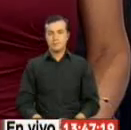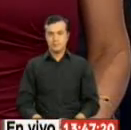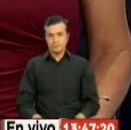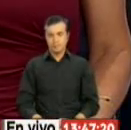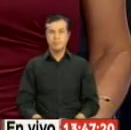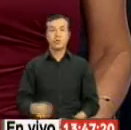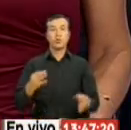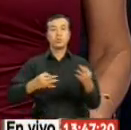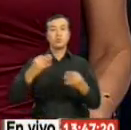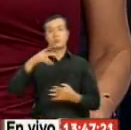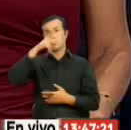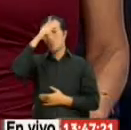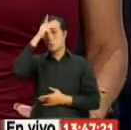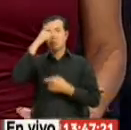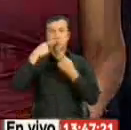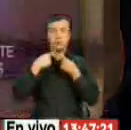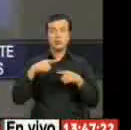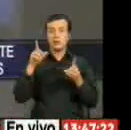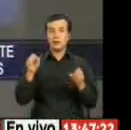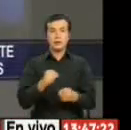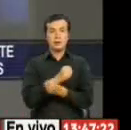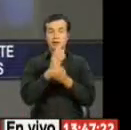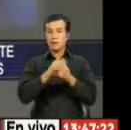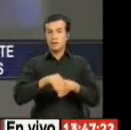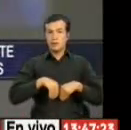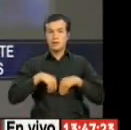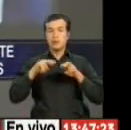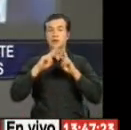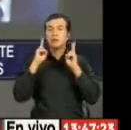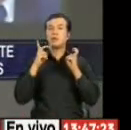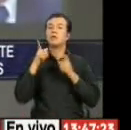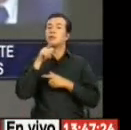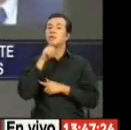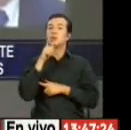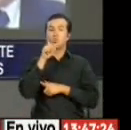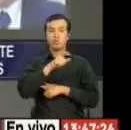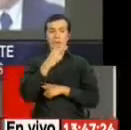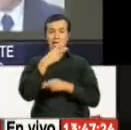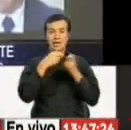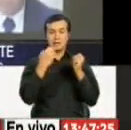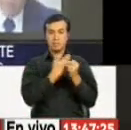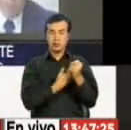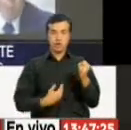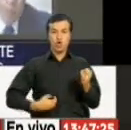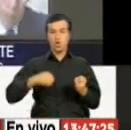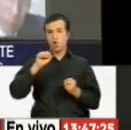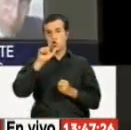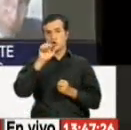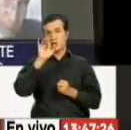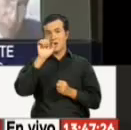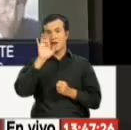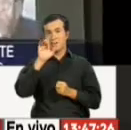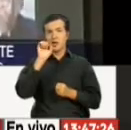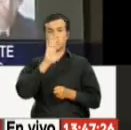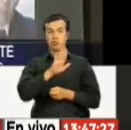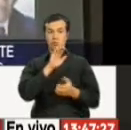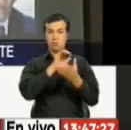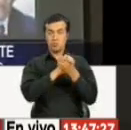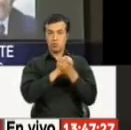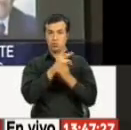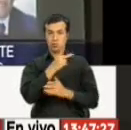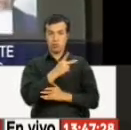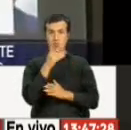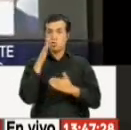la justicia de perú declaró inadmisible el recurso de casación que interpusieron el ex presidente ollanta humala y su esposa nadine heredia